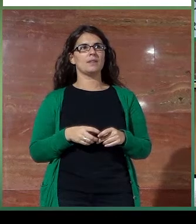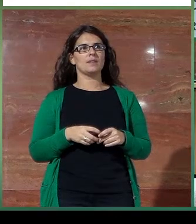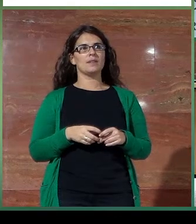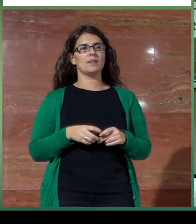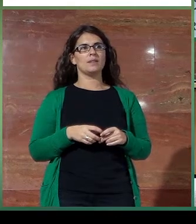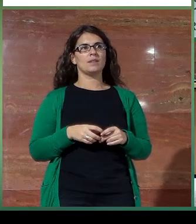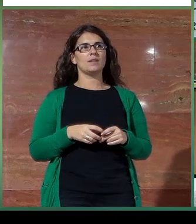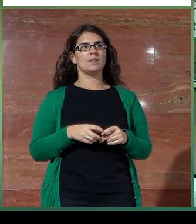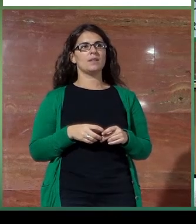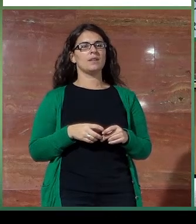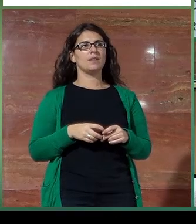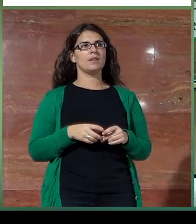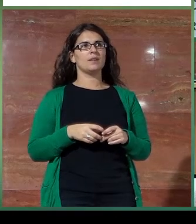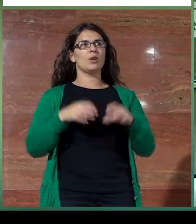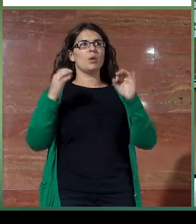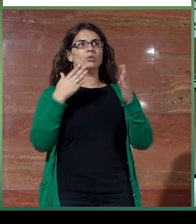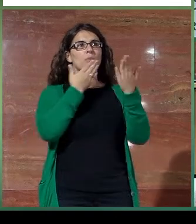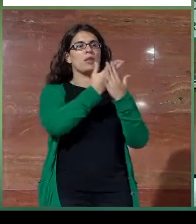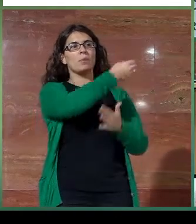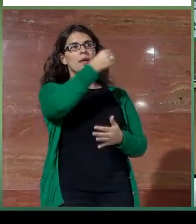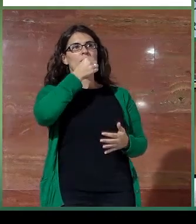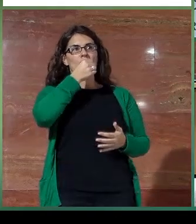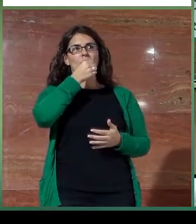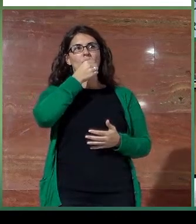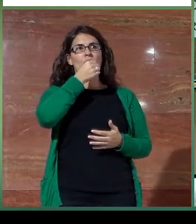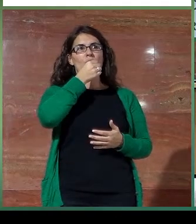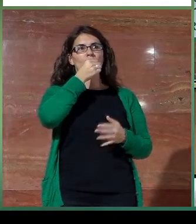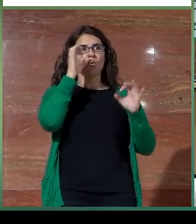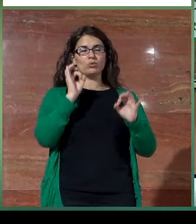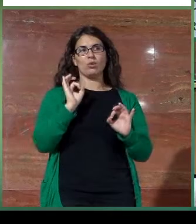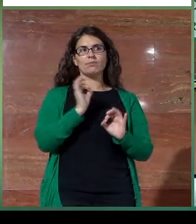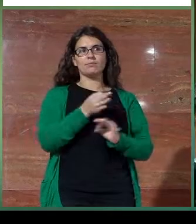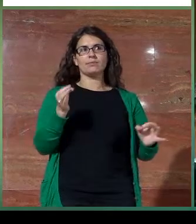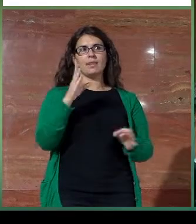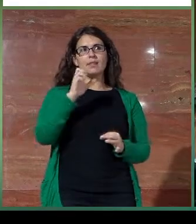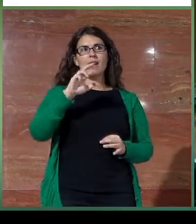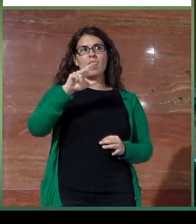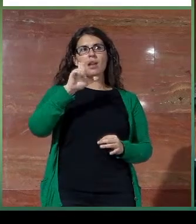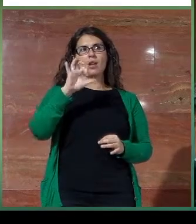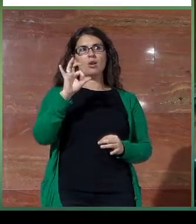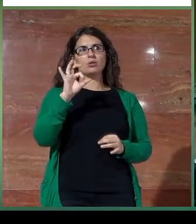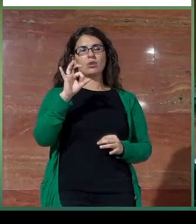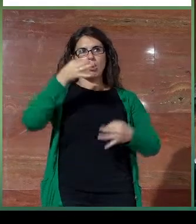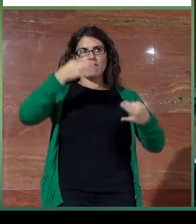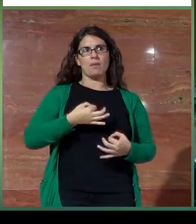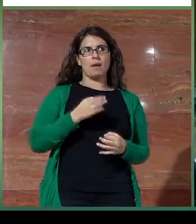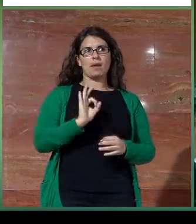Pues justo cuando he pedido el micrófono, efectivamente, Carlos ha confirmado algo que es cierto y que es así. No podemos luchar en